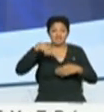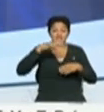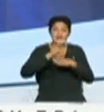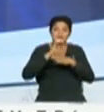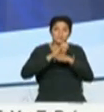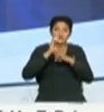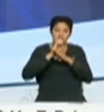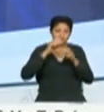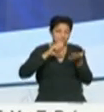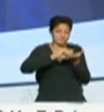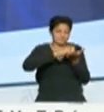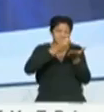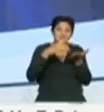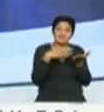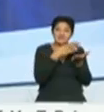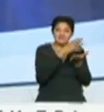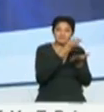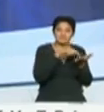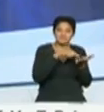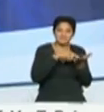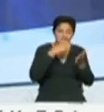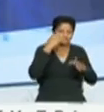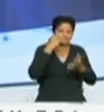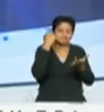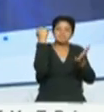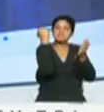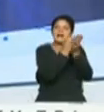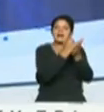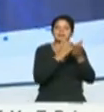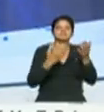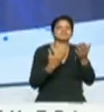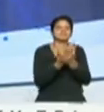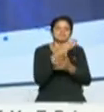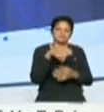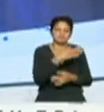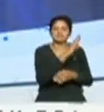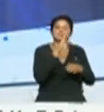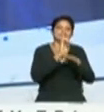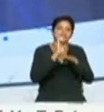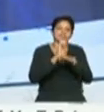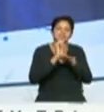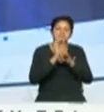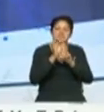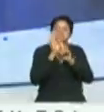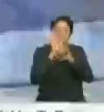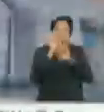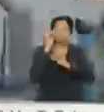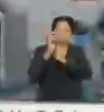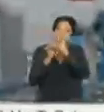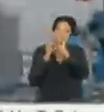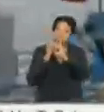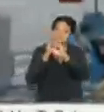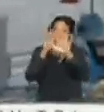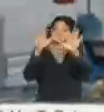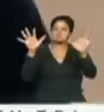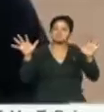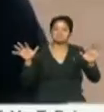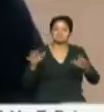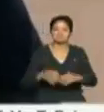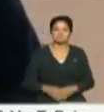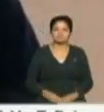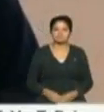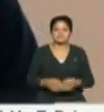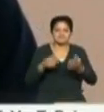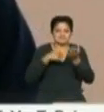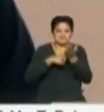Ecuador será el sello distintivo del marisco ecuatoriano en el mercado internacional. El ministro de Comercio Exterior,